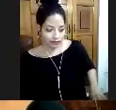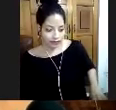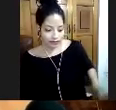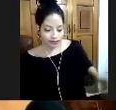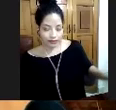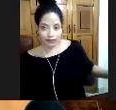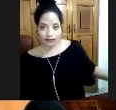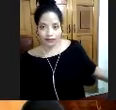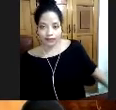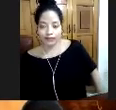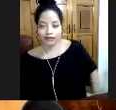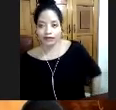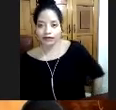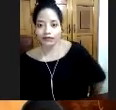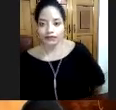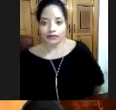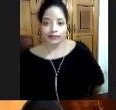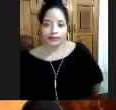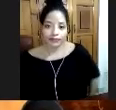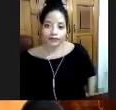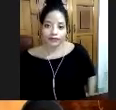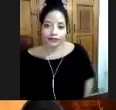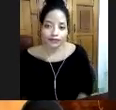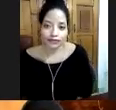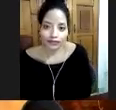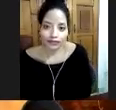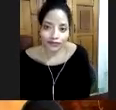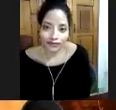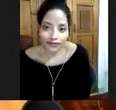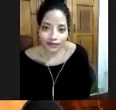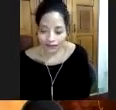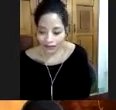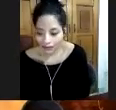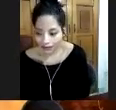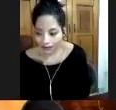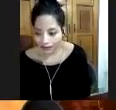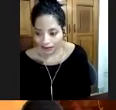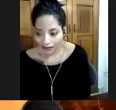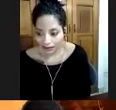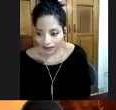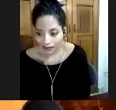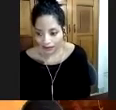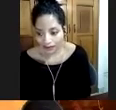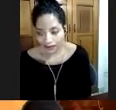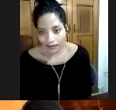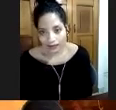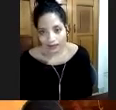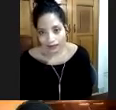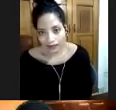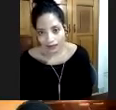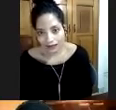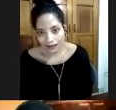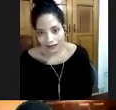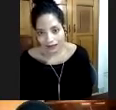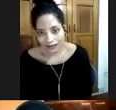debemos aprovechar para nosotros alzar la voz y decir la realidad